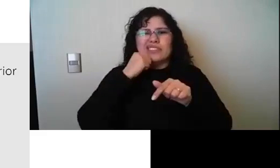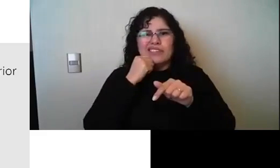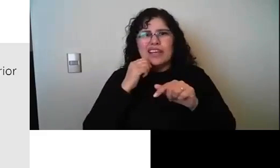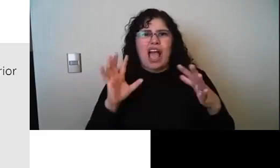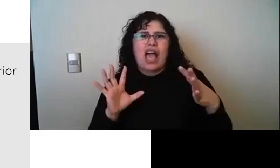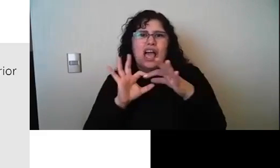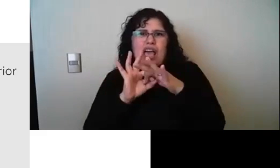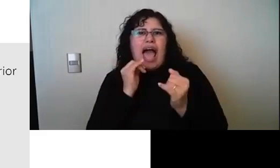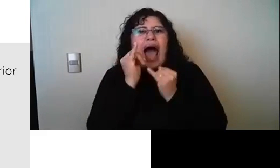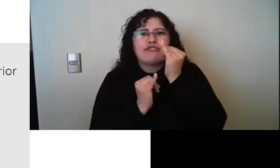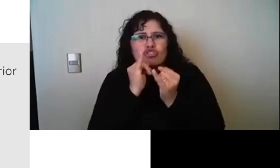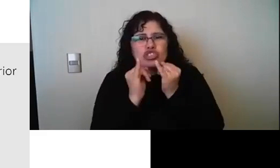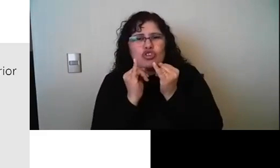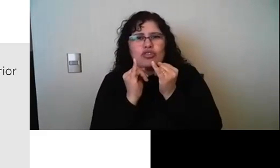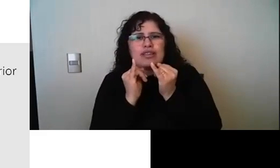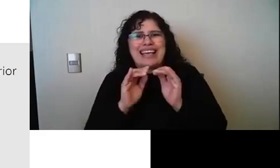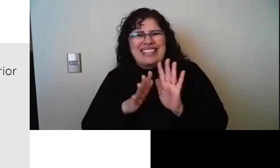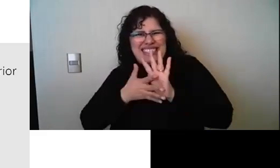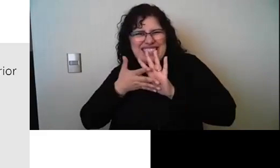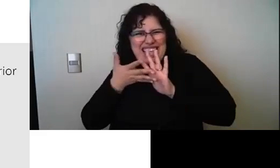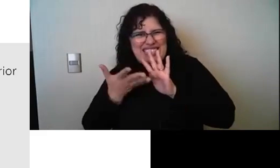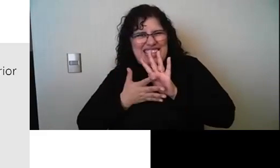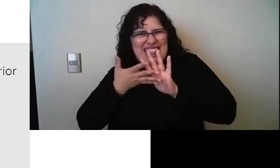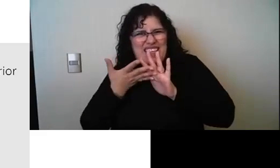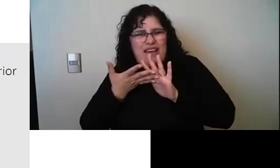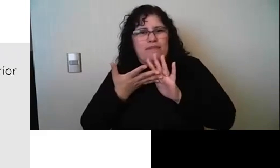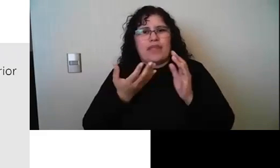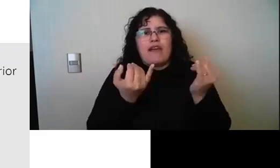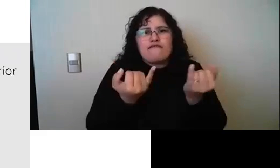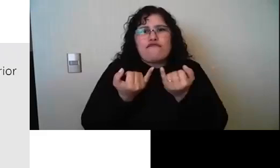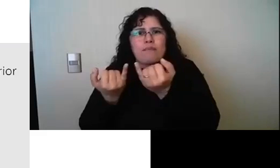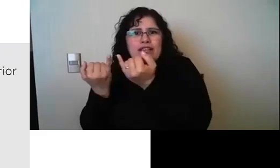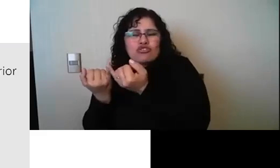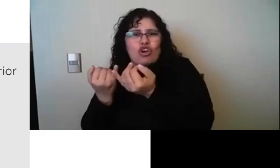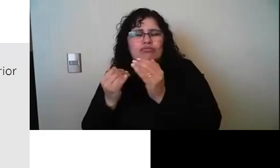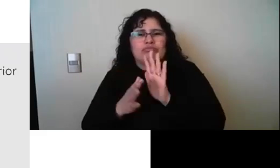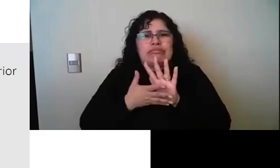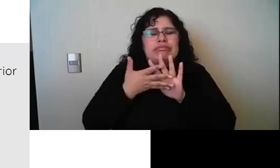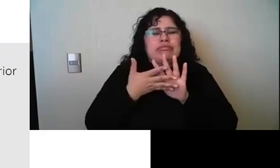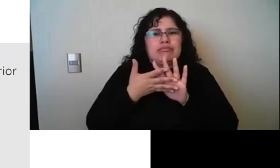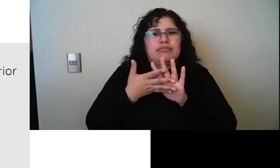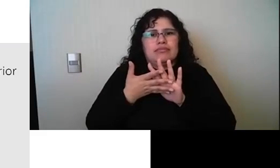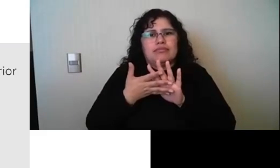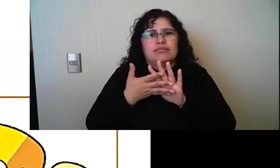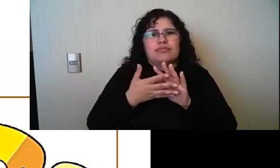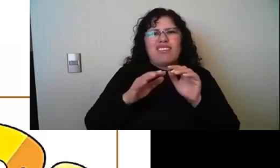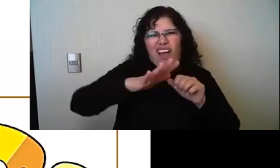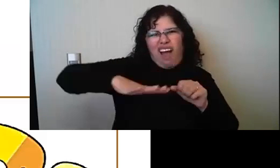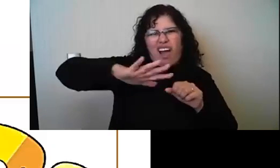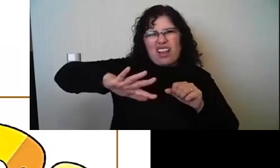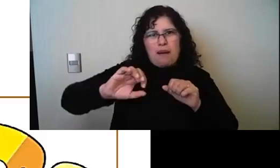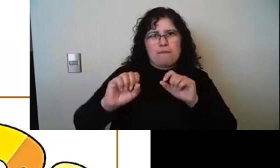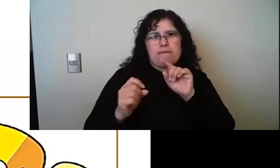¿ya? Que analiza o interpreta la información derivada de otras áreas primarias.